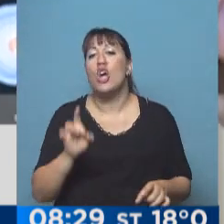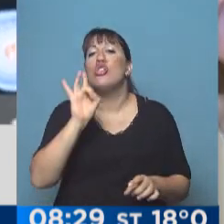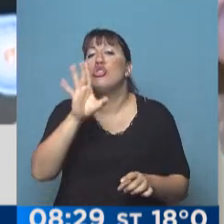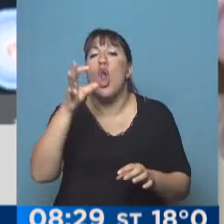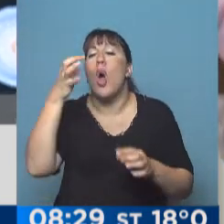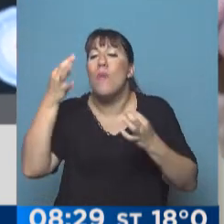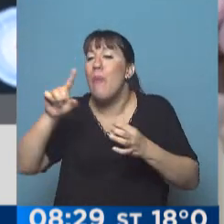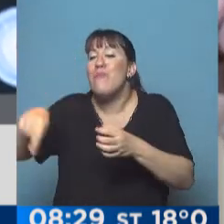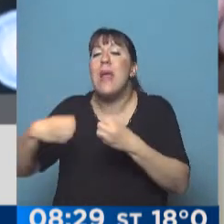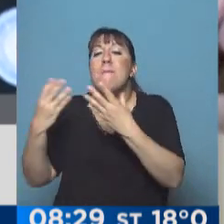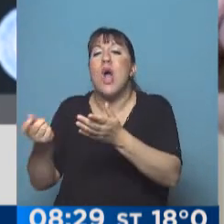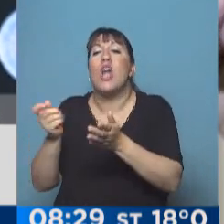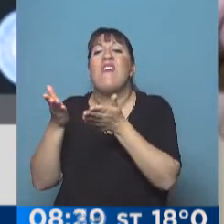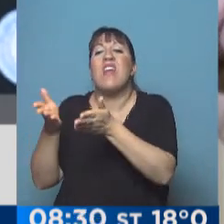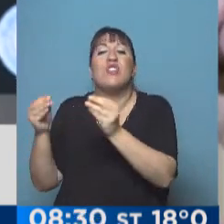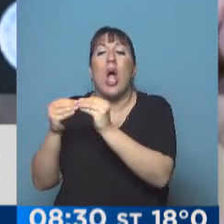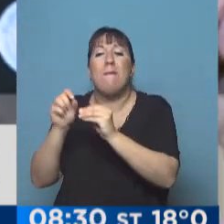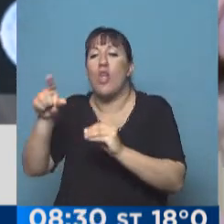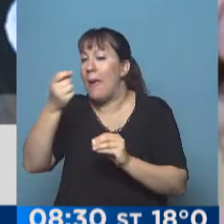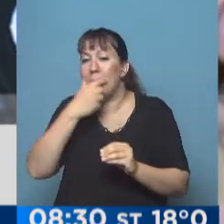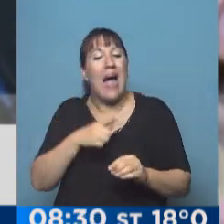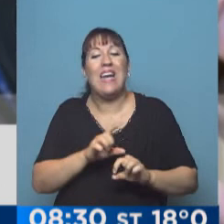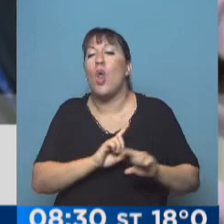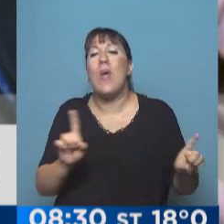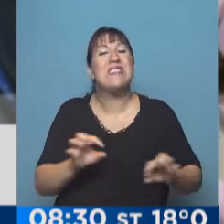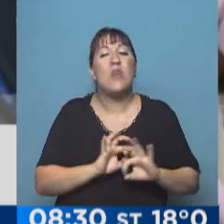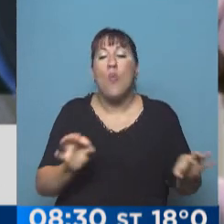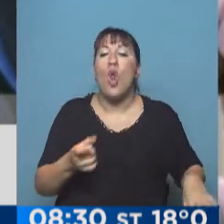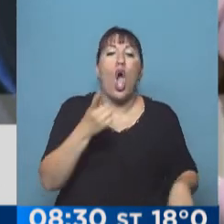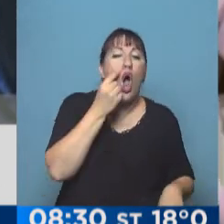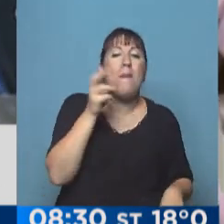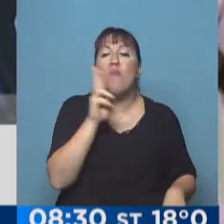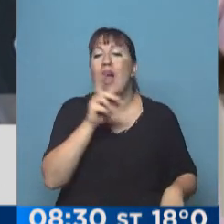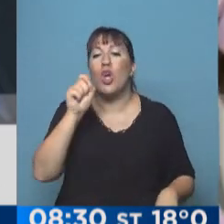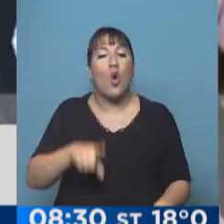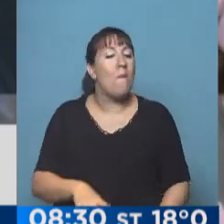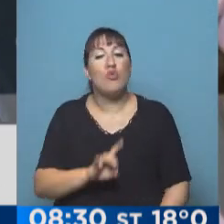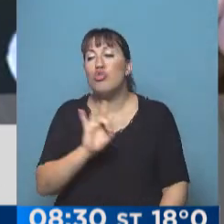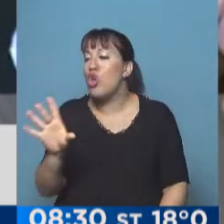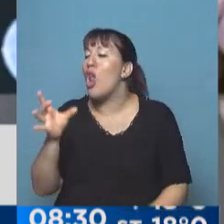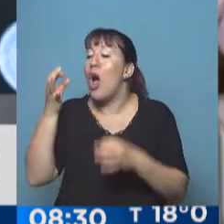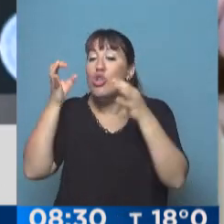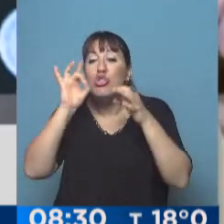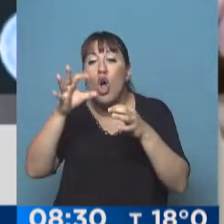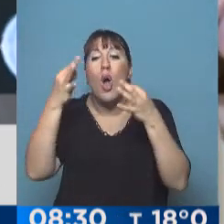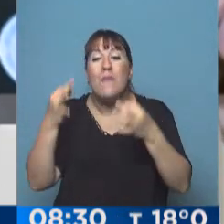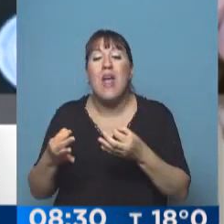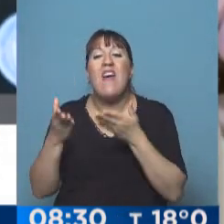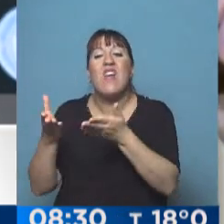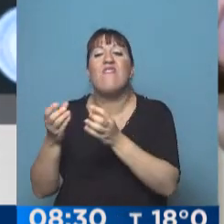solamente a los amigos de macri no beneficia a ninguna ni al hombre y la mujer común del pueblo beneficia a los amigos de macri